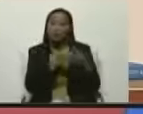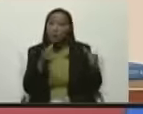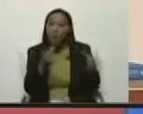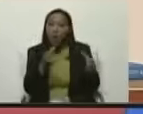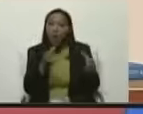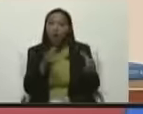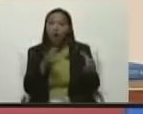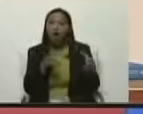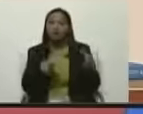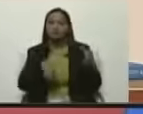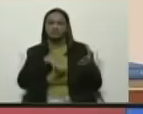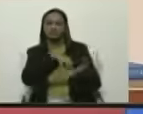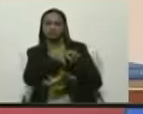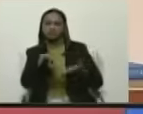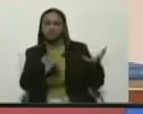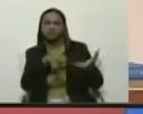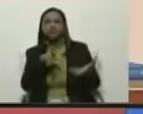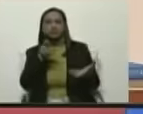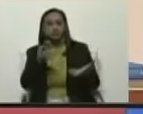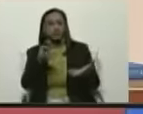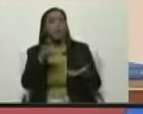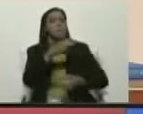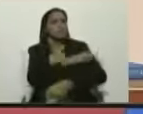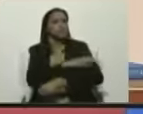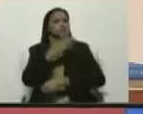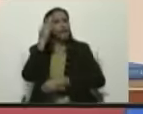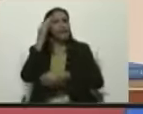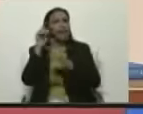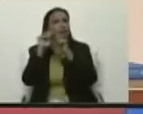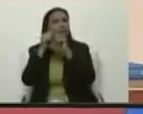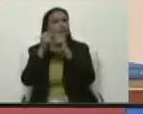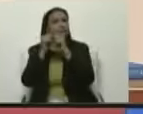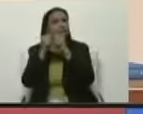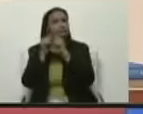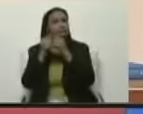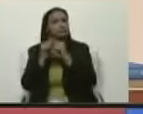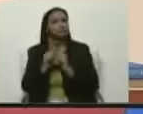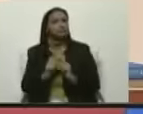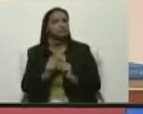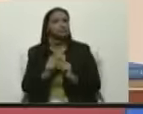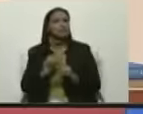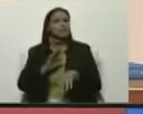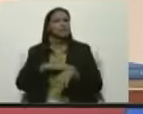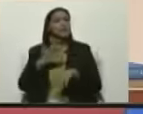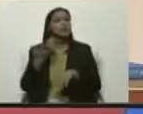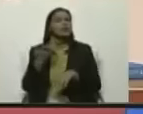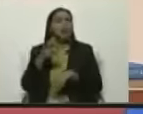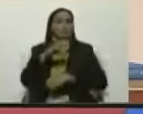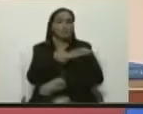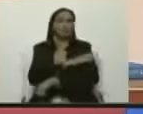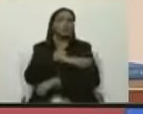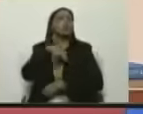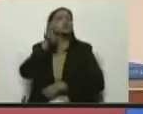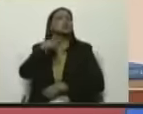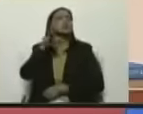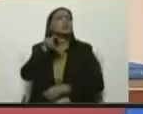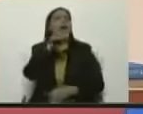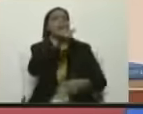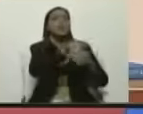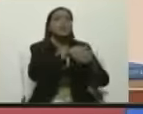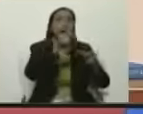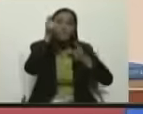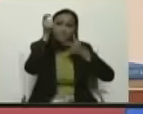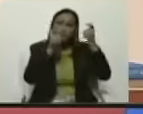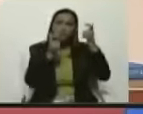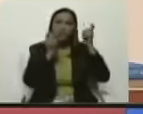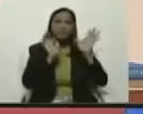opositores que sacan sus cuentas. Cuando digo sectores opositores es que no votaron por el chavismo nunca. Empresarios,